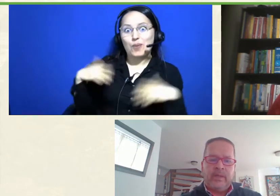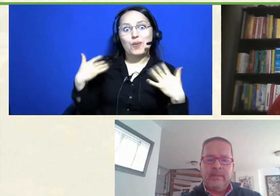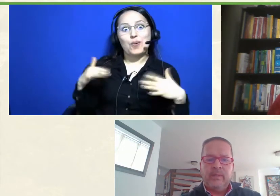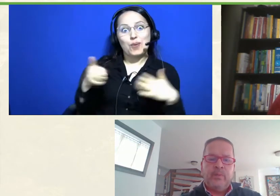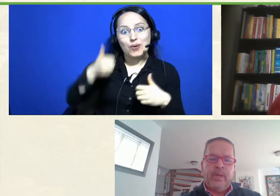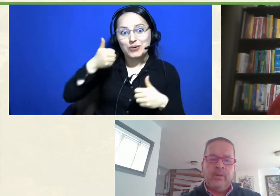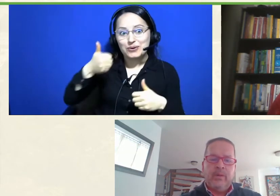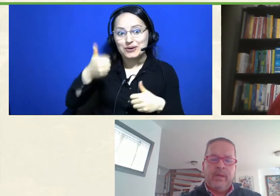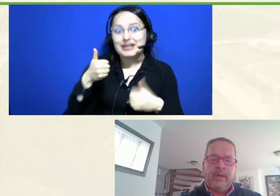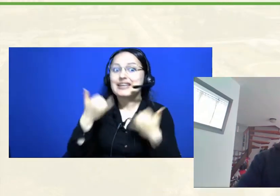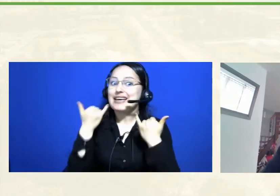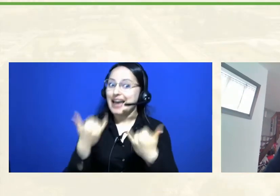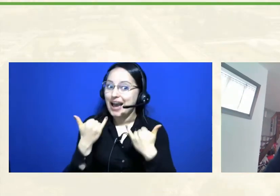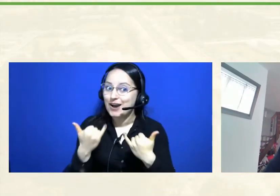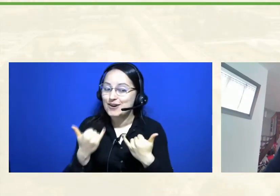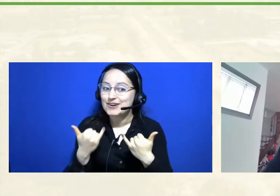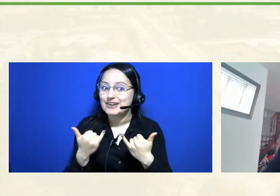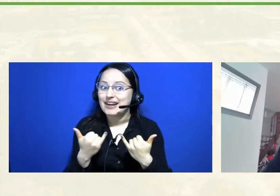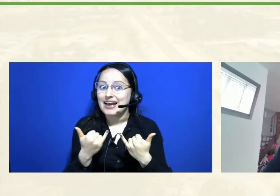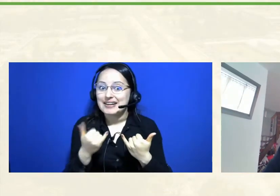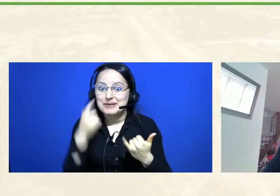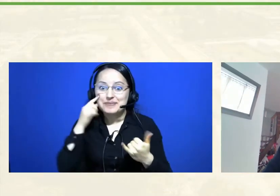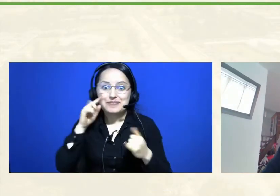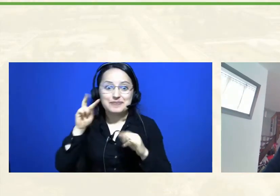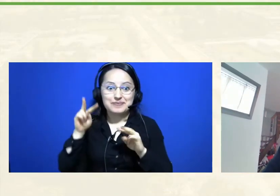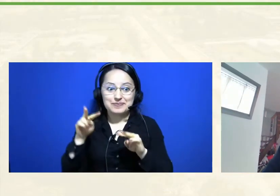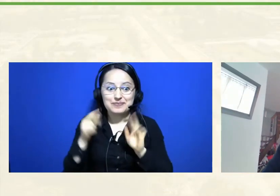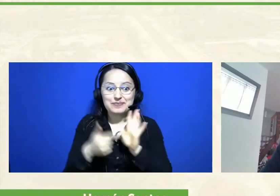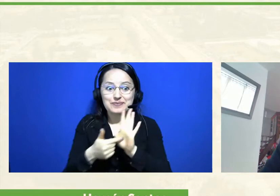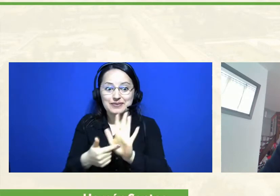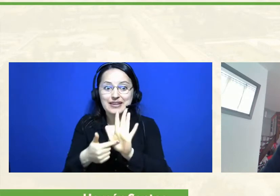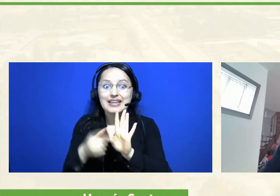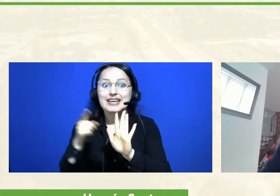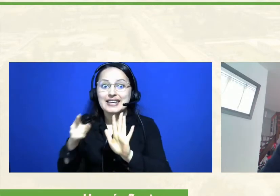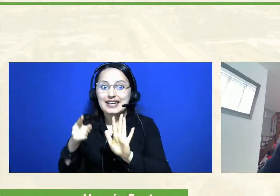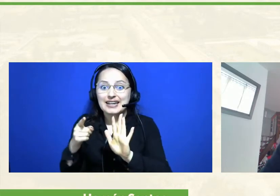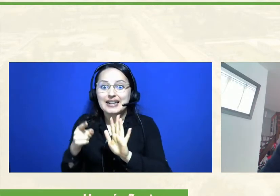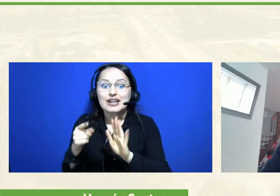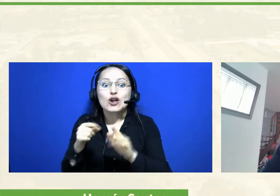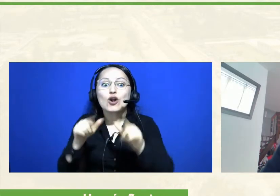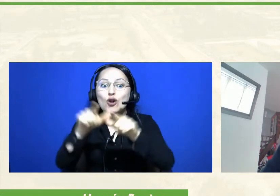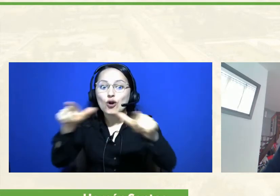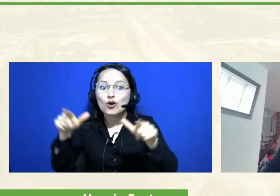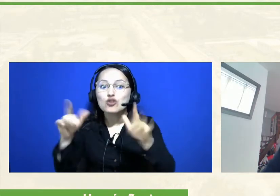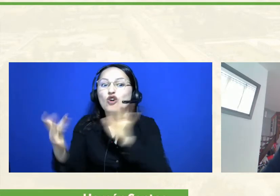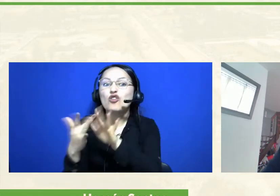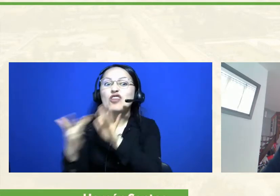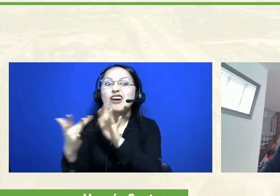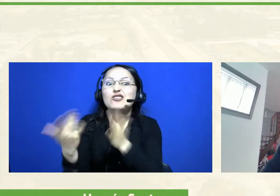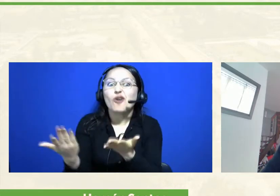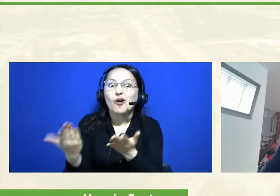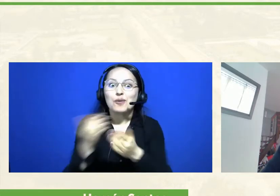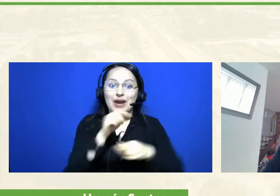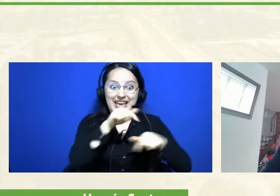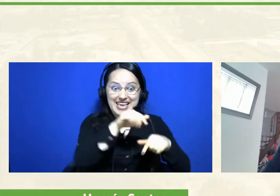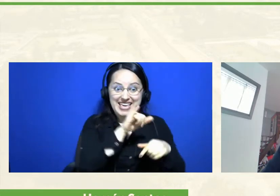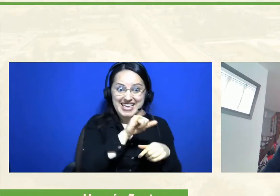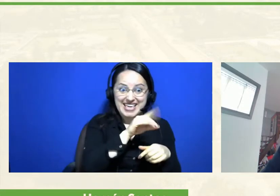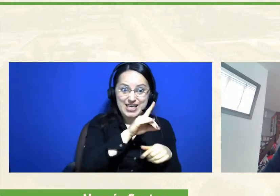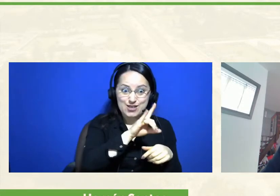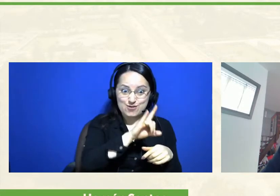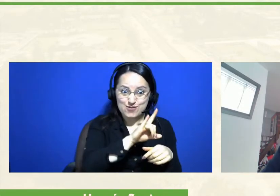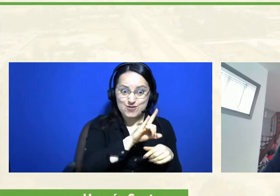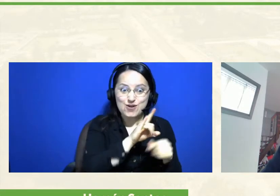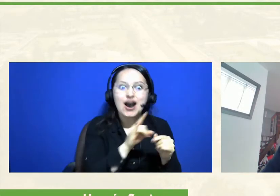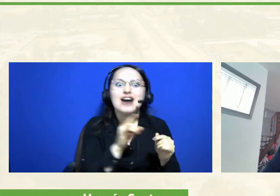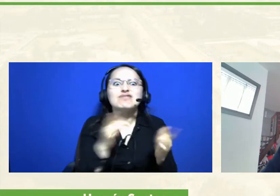y ahorita estamos viendo en la pantalla nuestro punto de contacto. El IDU creó un micrositio cuando relanzó otra vez